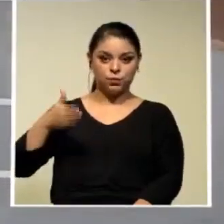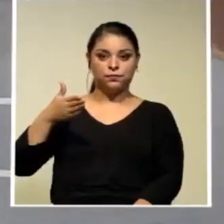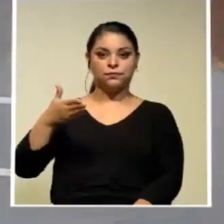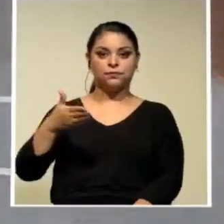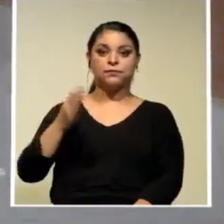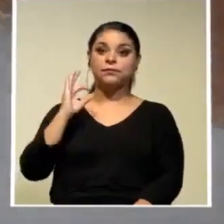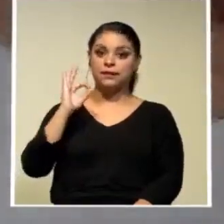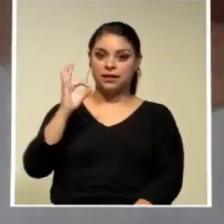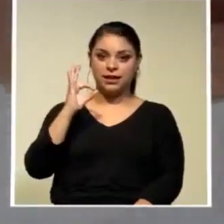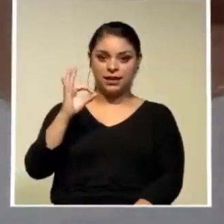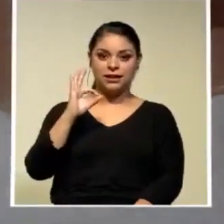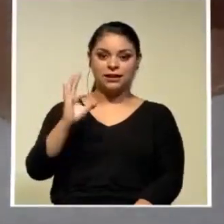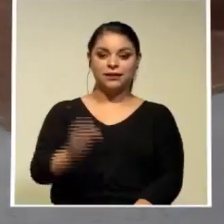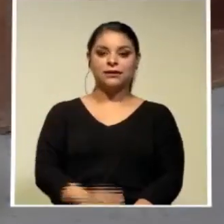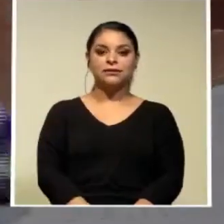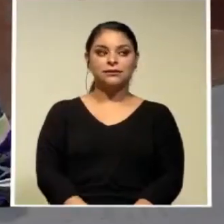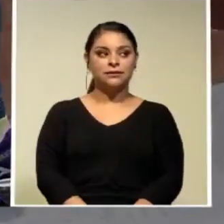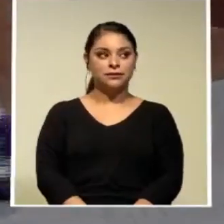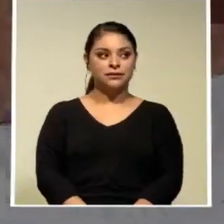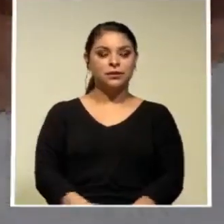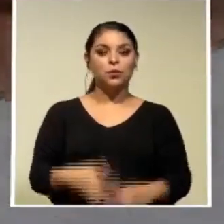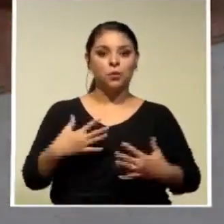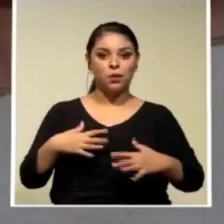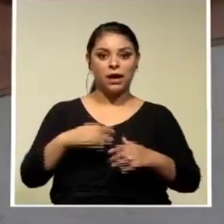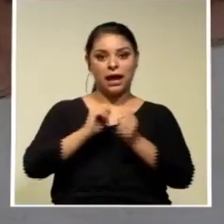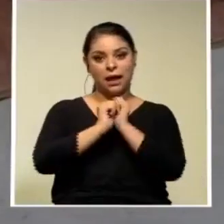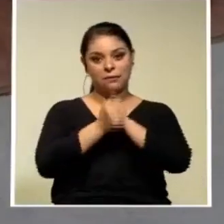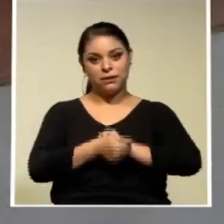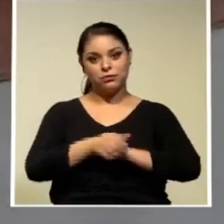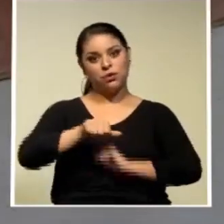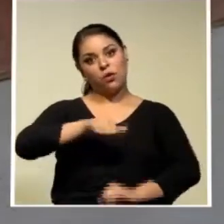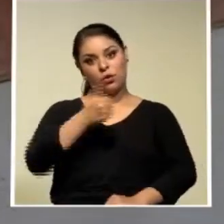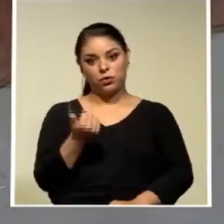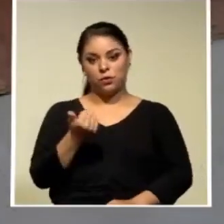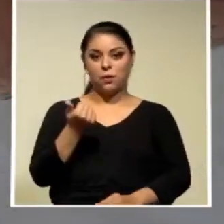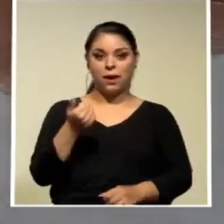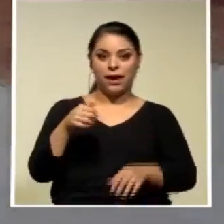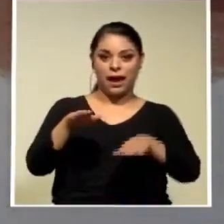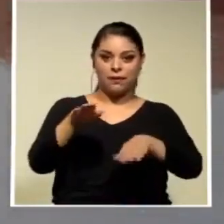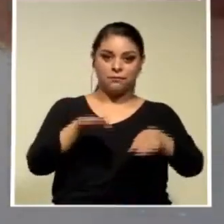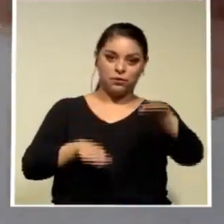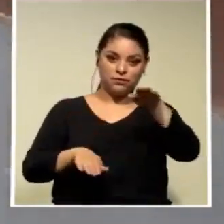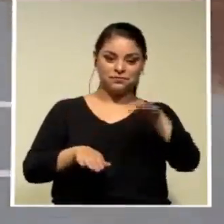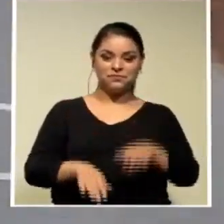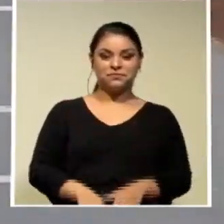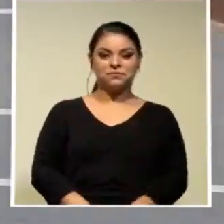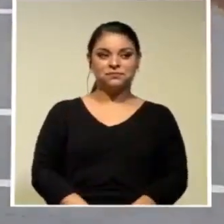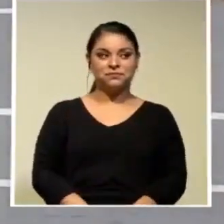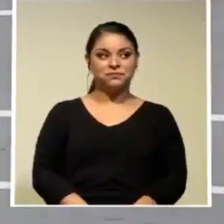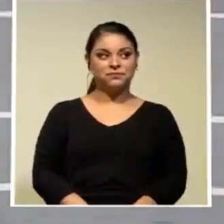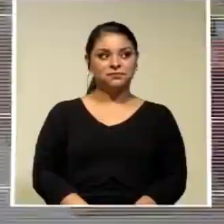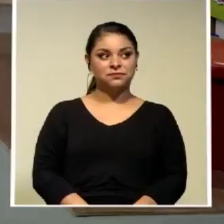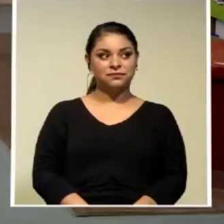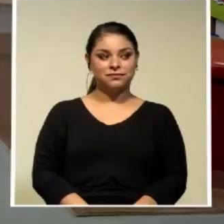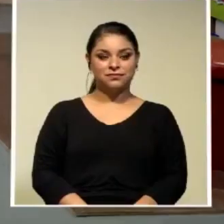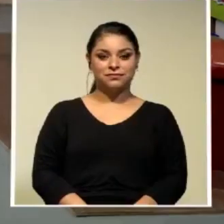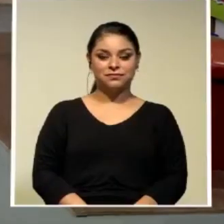Muy bien. Ay, cambiemos, por favor. Para el otro pie. Una, cambio dos, de pie, tres. Cambio. Ay, me salí.